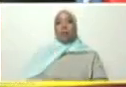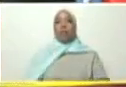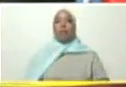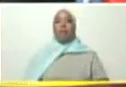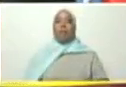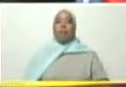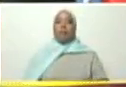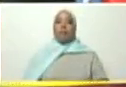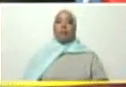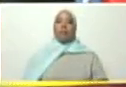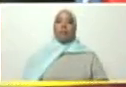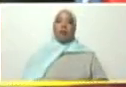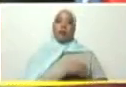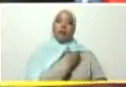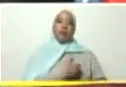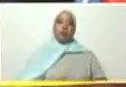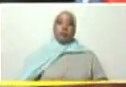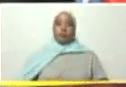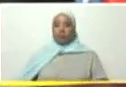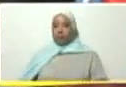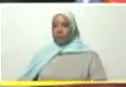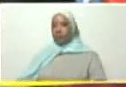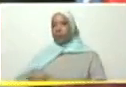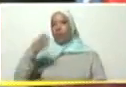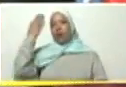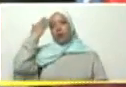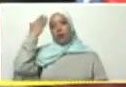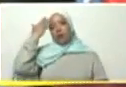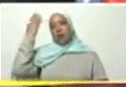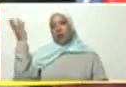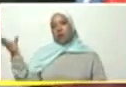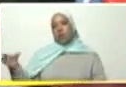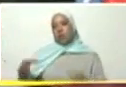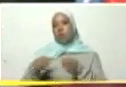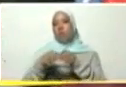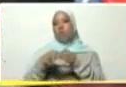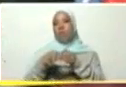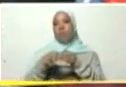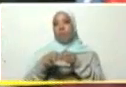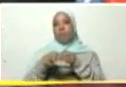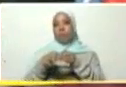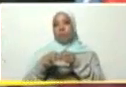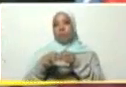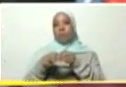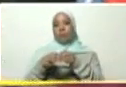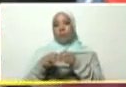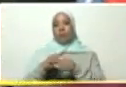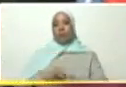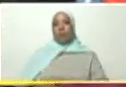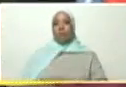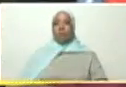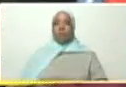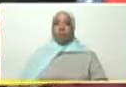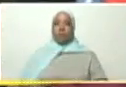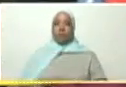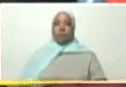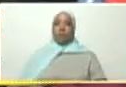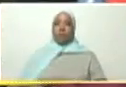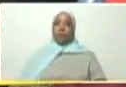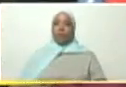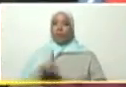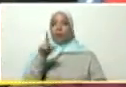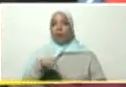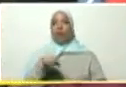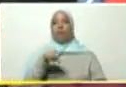presidente Alberto Fernández porque sepa entre los equipos pero es un equipo pues Ahí está